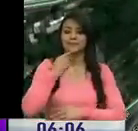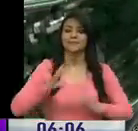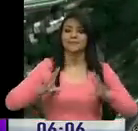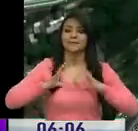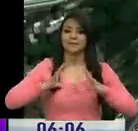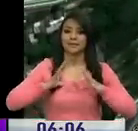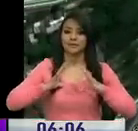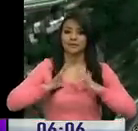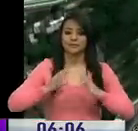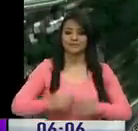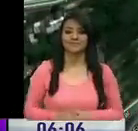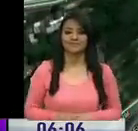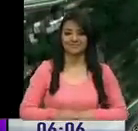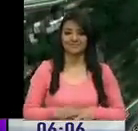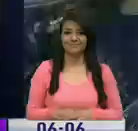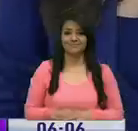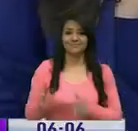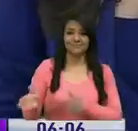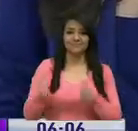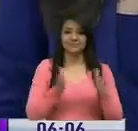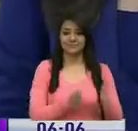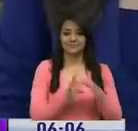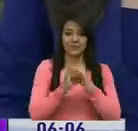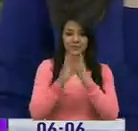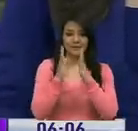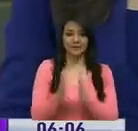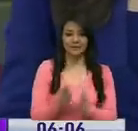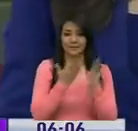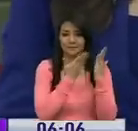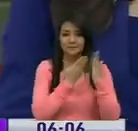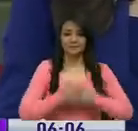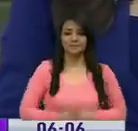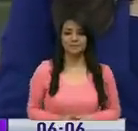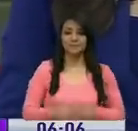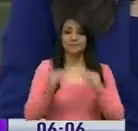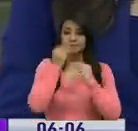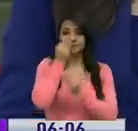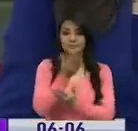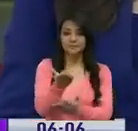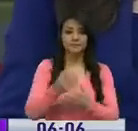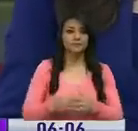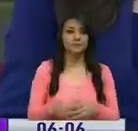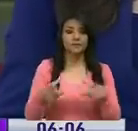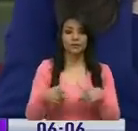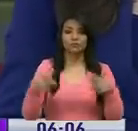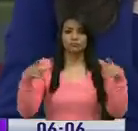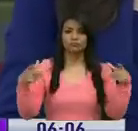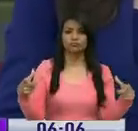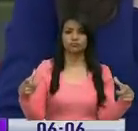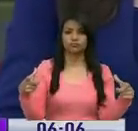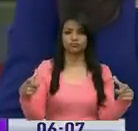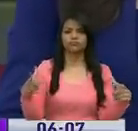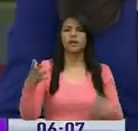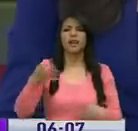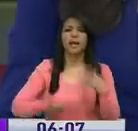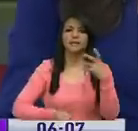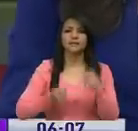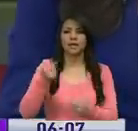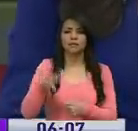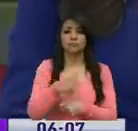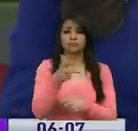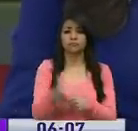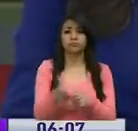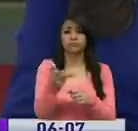nacional Ali tenemos más información un tanquero de leche fue a parar al fondo de un socabón de gran